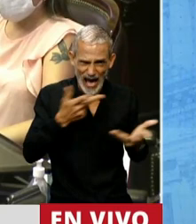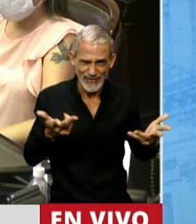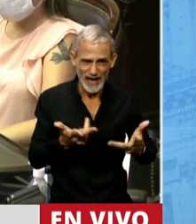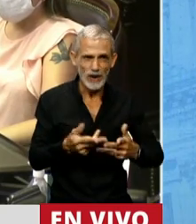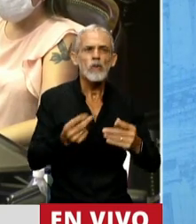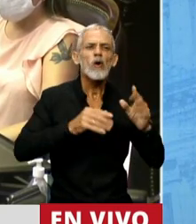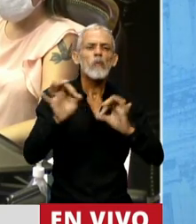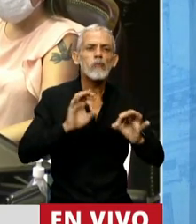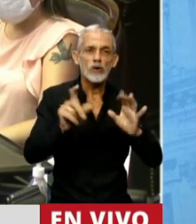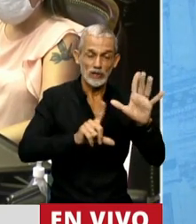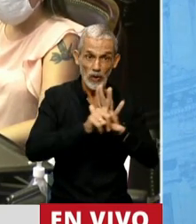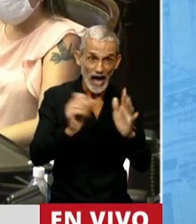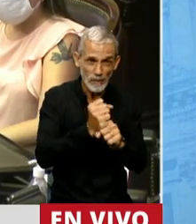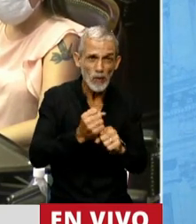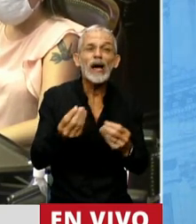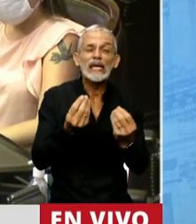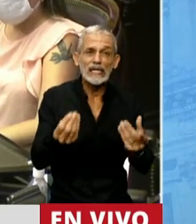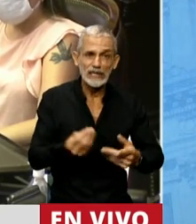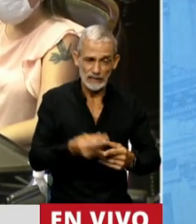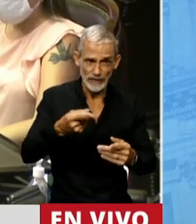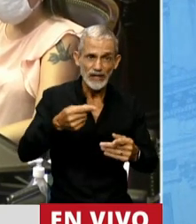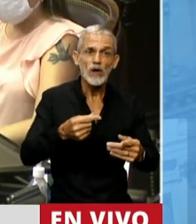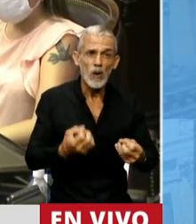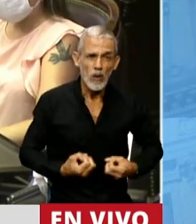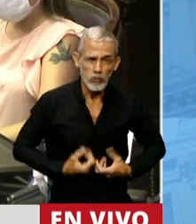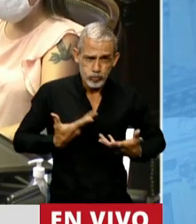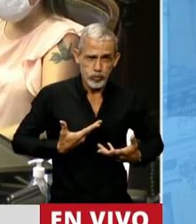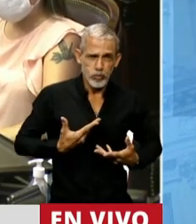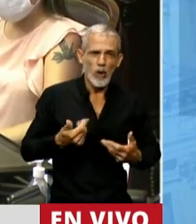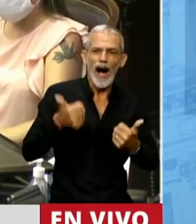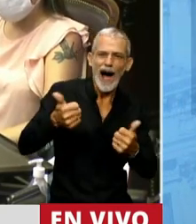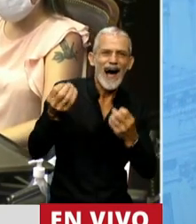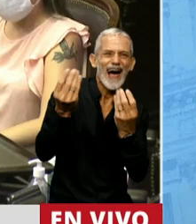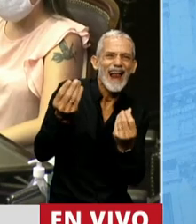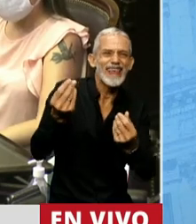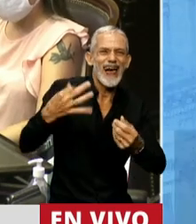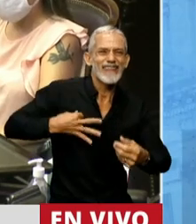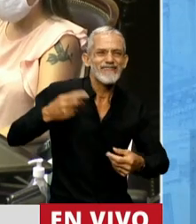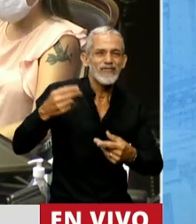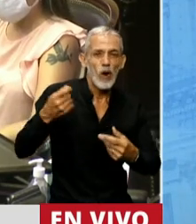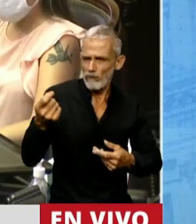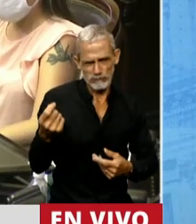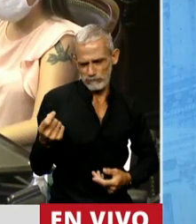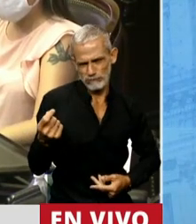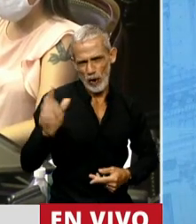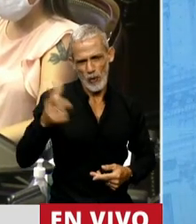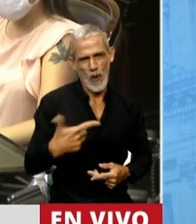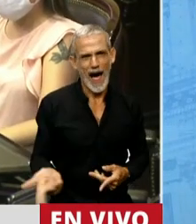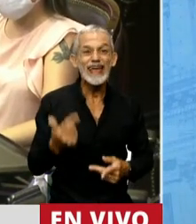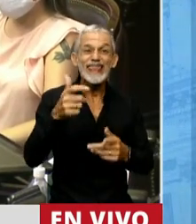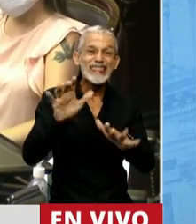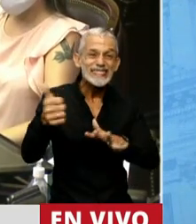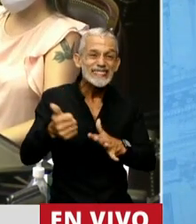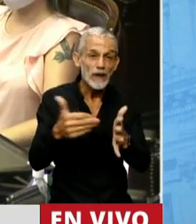ley? Este proyecto de ley no está motivado por el bienestar de los jubilados ni de todos los que están atados, de las 16 millones